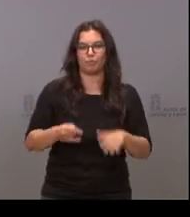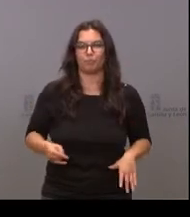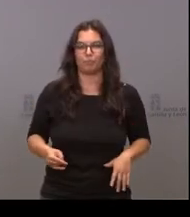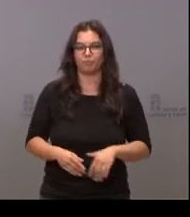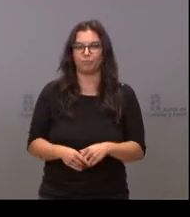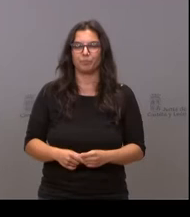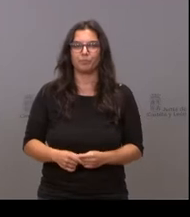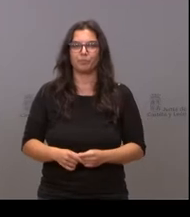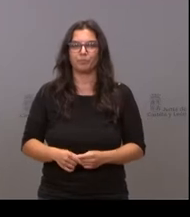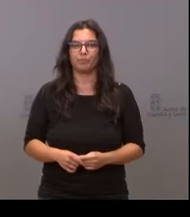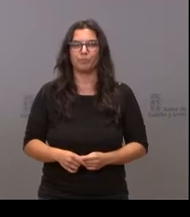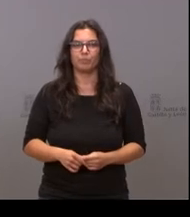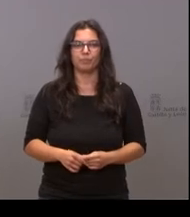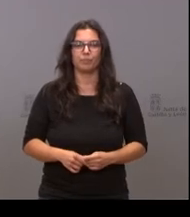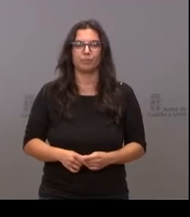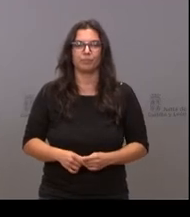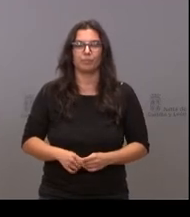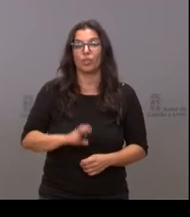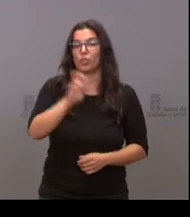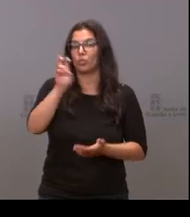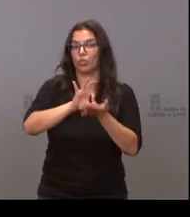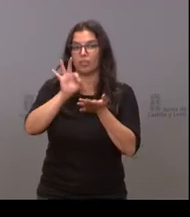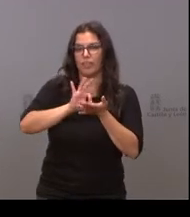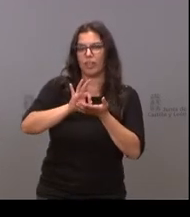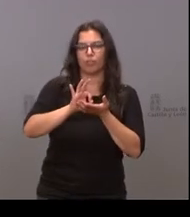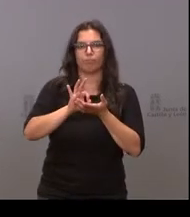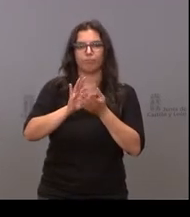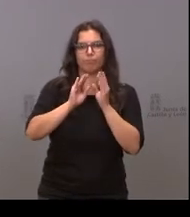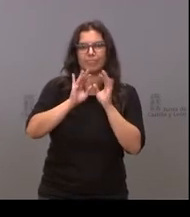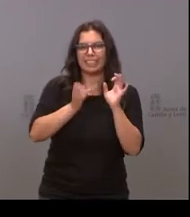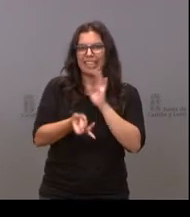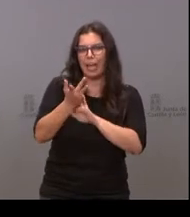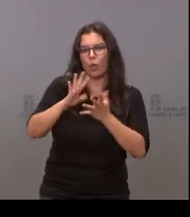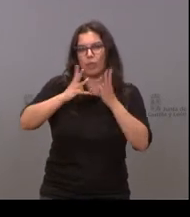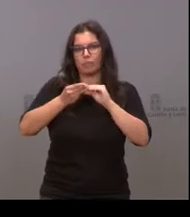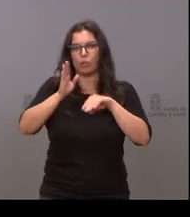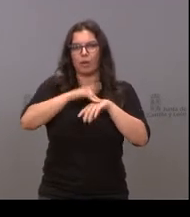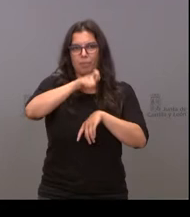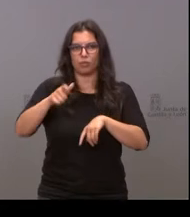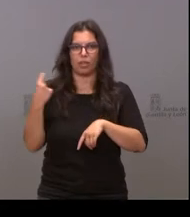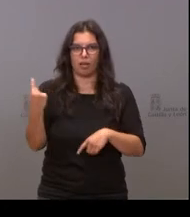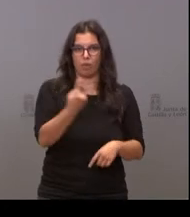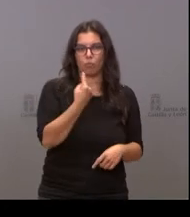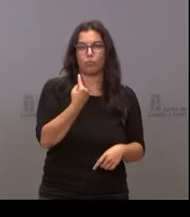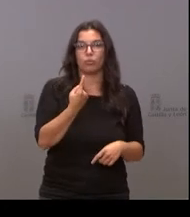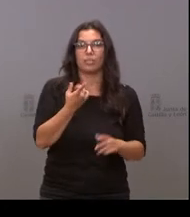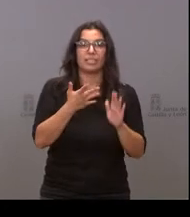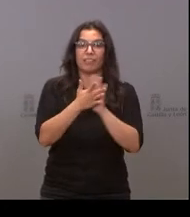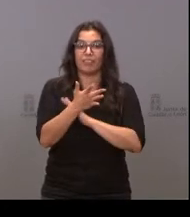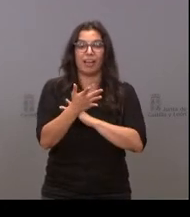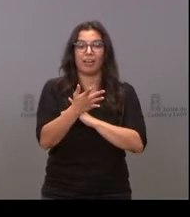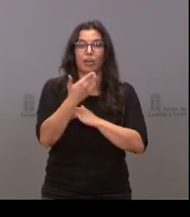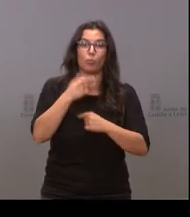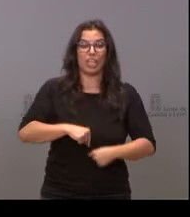así como otros muchos servicios diseñados y ajustados a la medida de cada persona hacemos de alguna manera un traje para cada